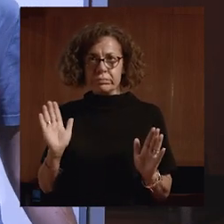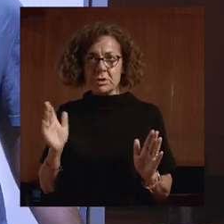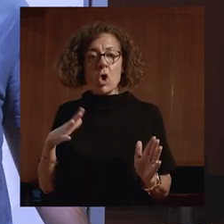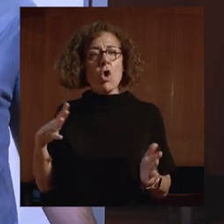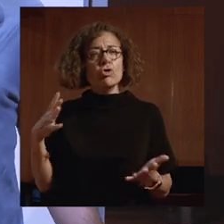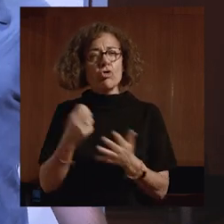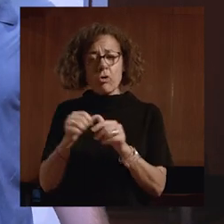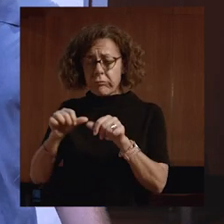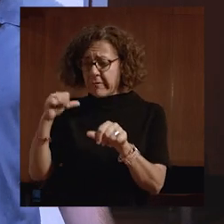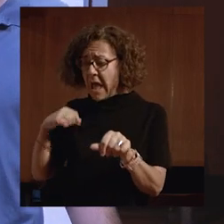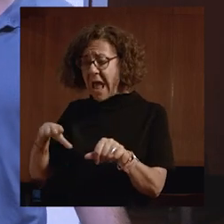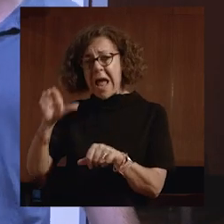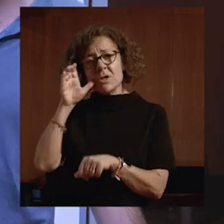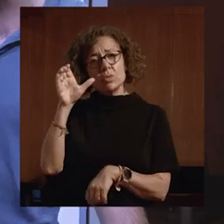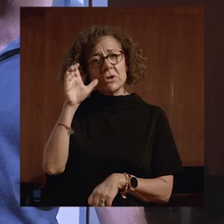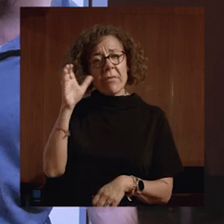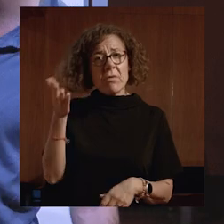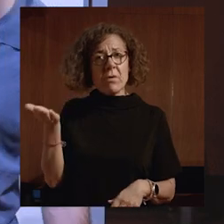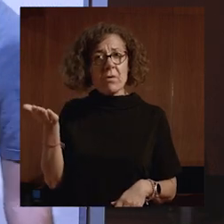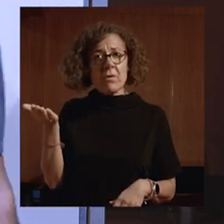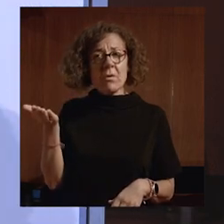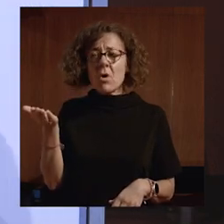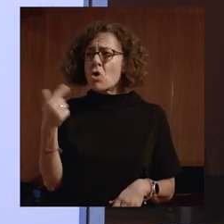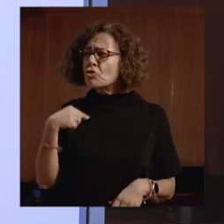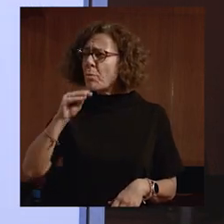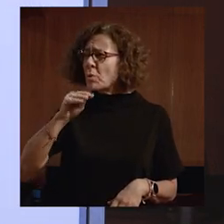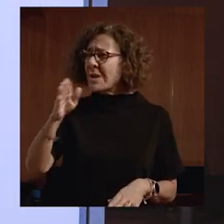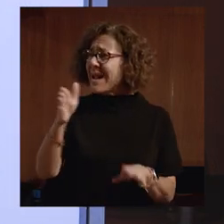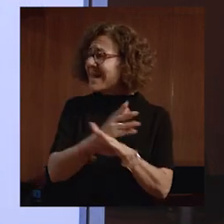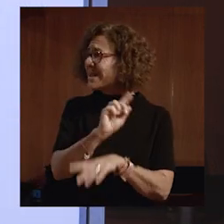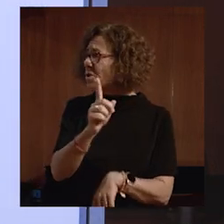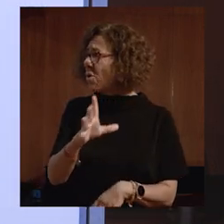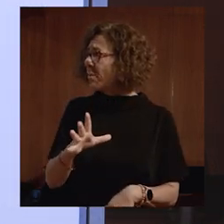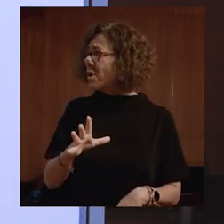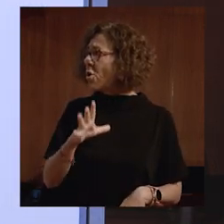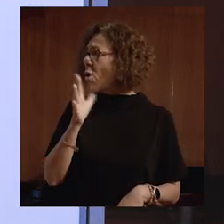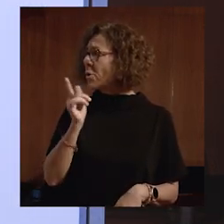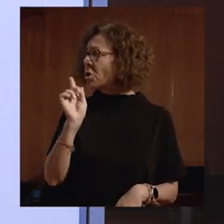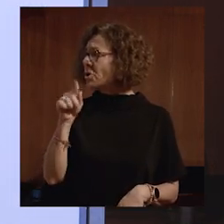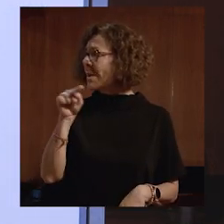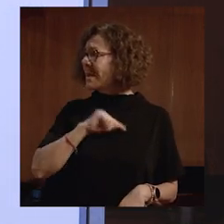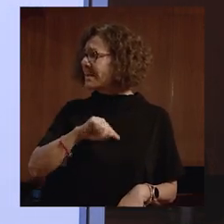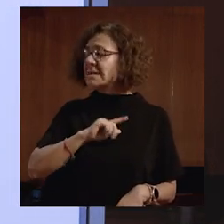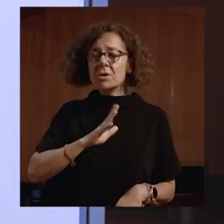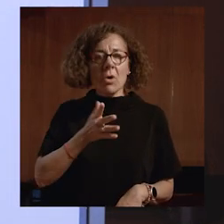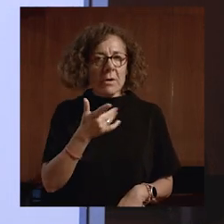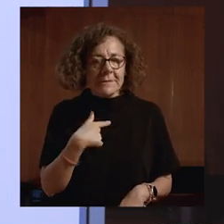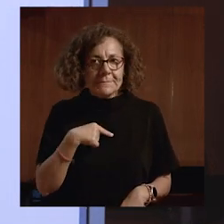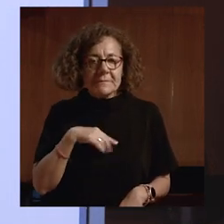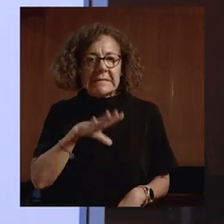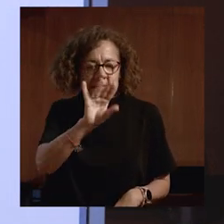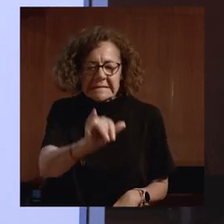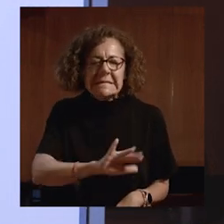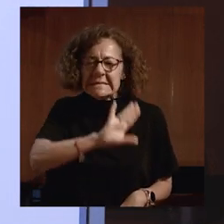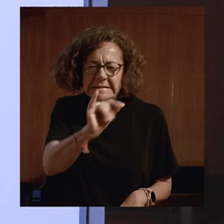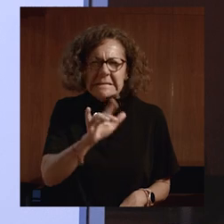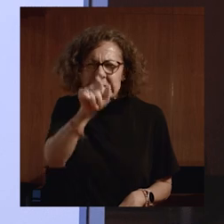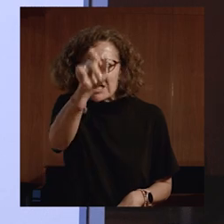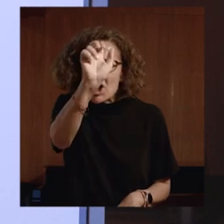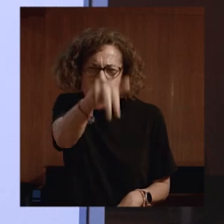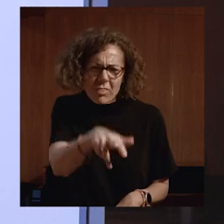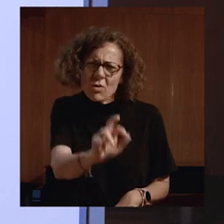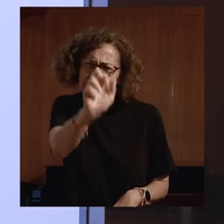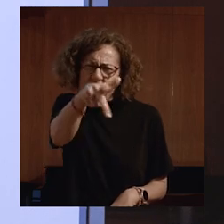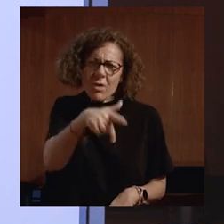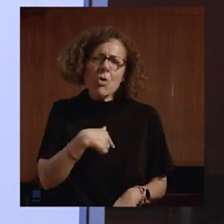lo que he escuchado, antes, de hecho, no he hecho ninguna pregunta, pero porque yo esta vez me siento diciendo sí, sí, sí, llevan toda la razón.